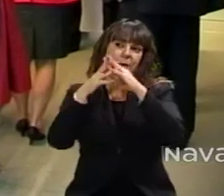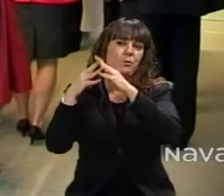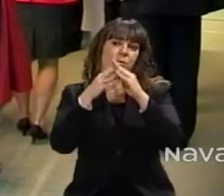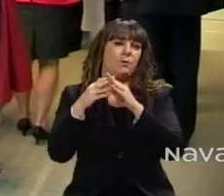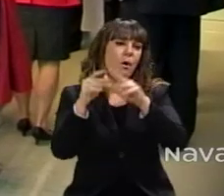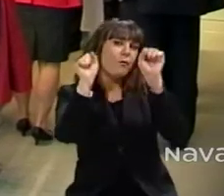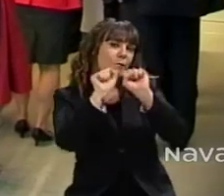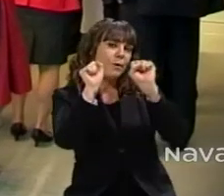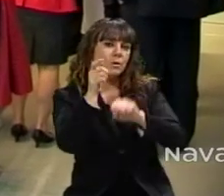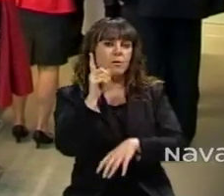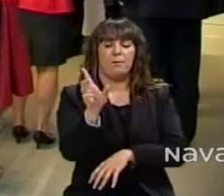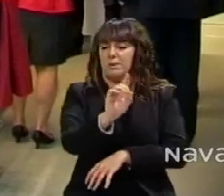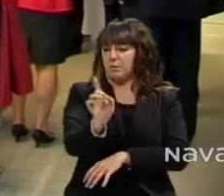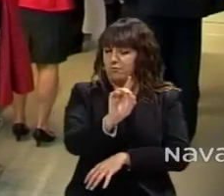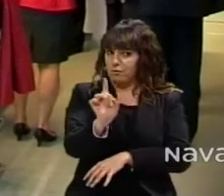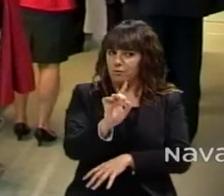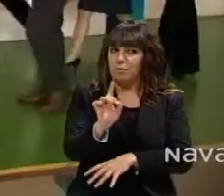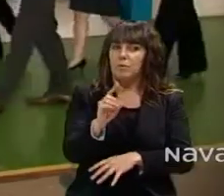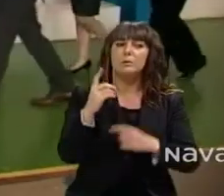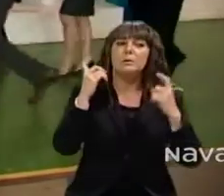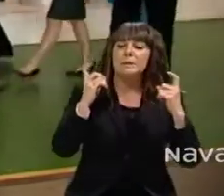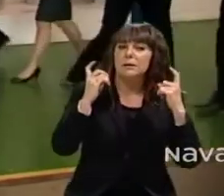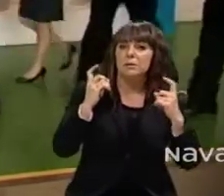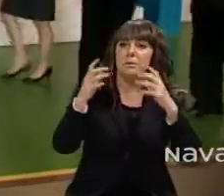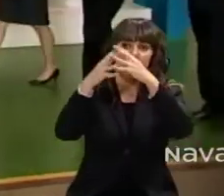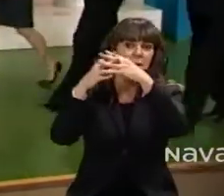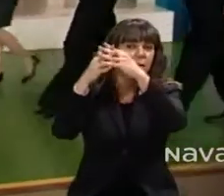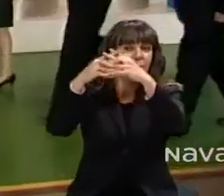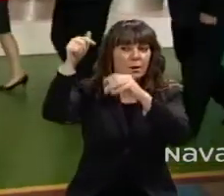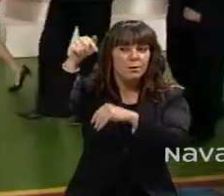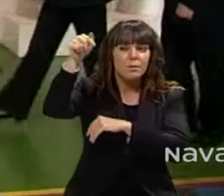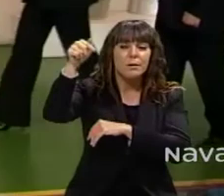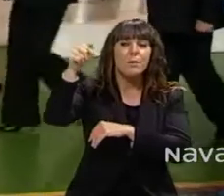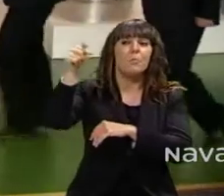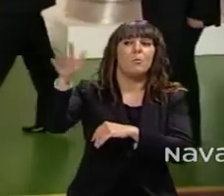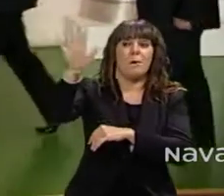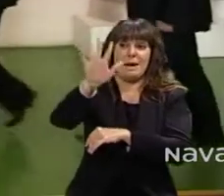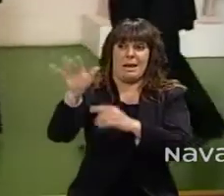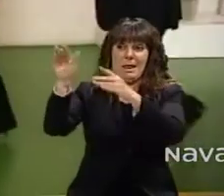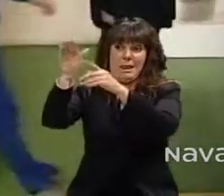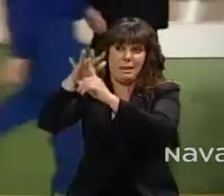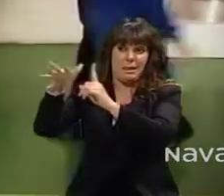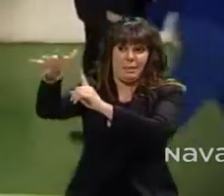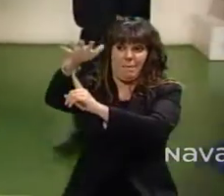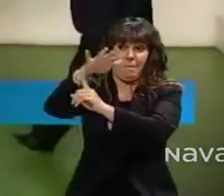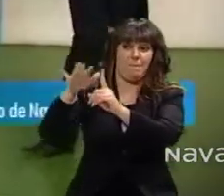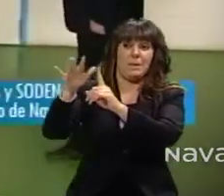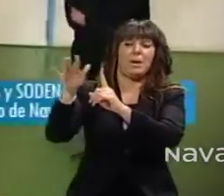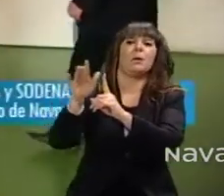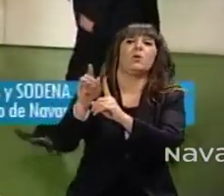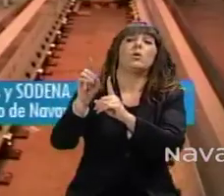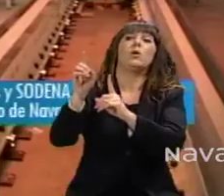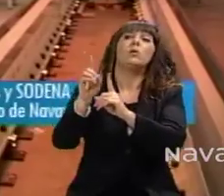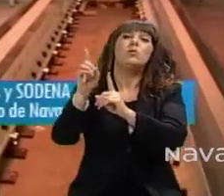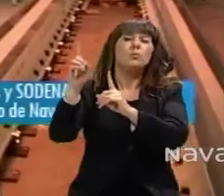Greenwood, sino que también estoy hablando por Carolina del Sur y por la región noroeste de Carolina